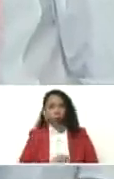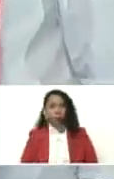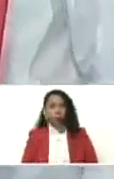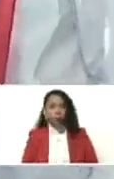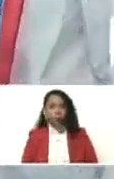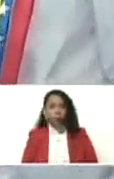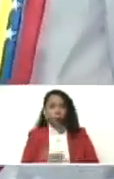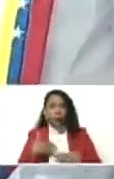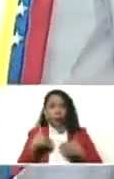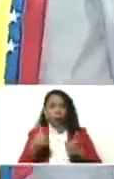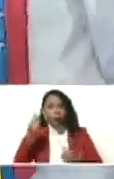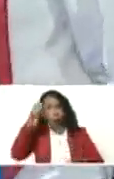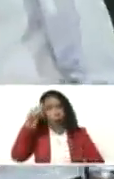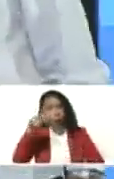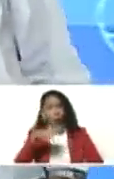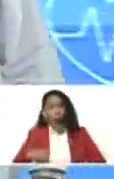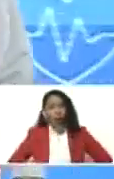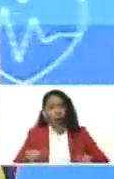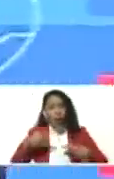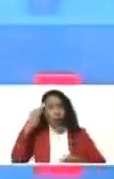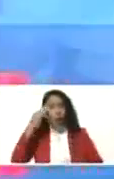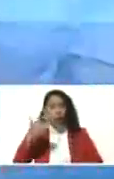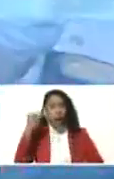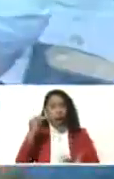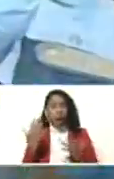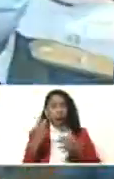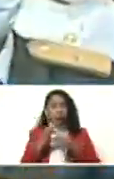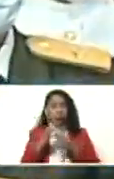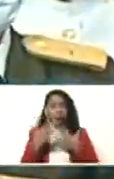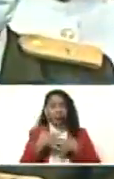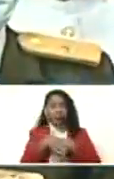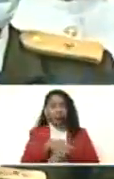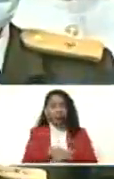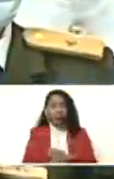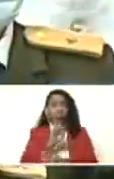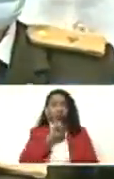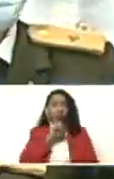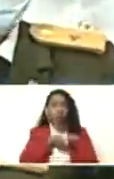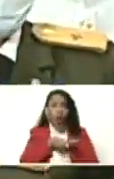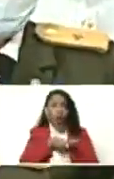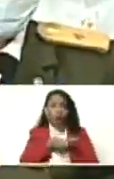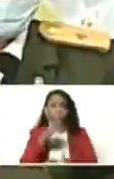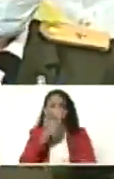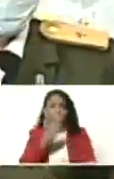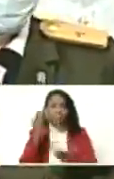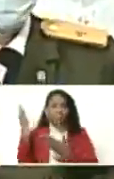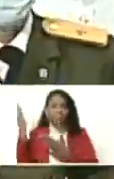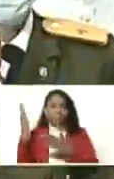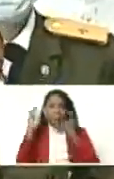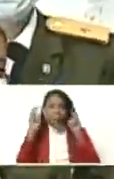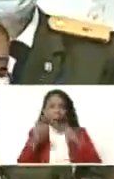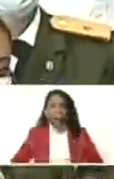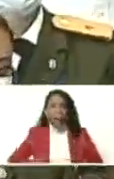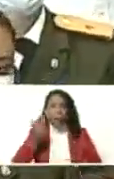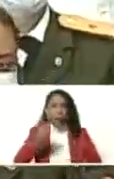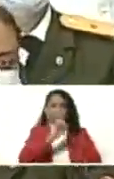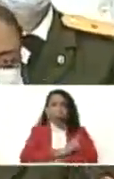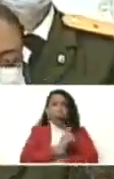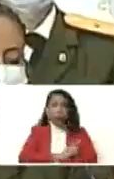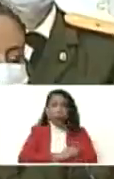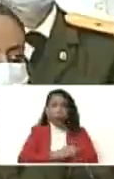La salud, el pueblo y la vida militar están entrelazadas históricamente. Queremos hacer nuestros pilares fundamentales con disciplina,